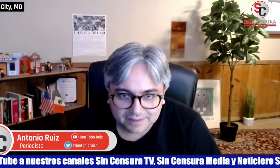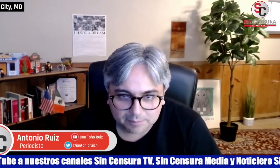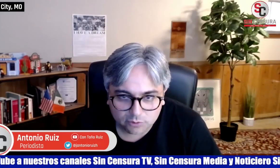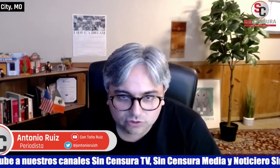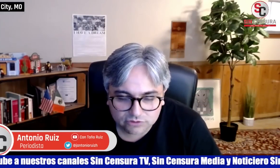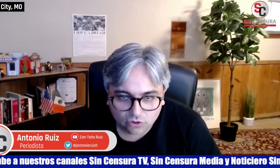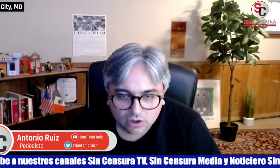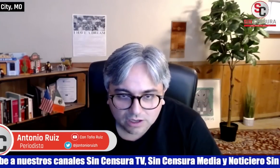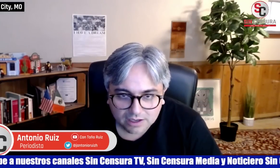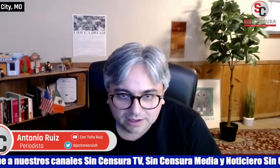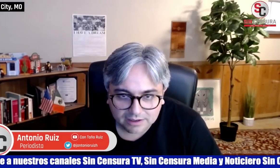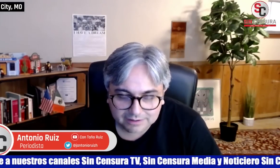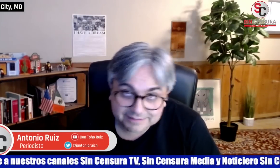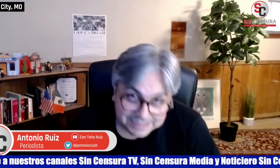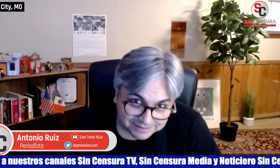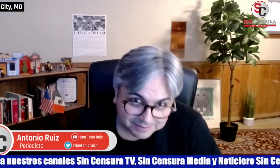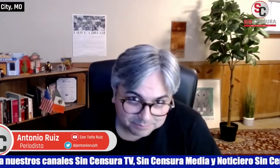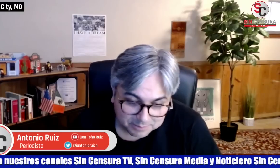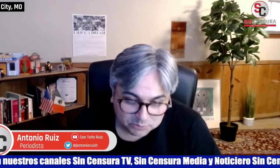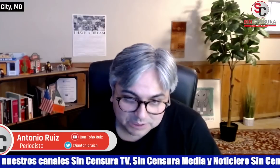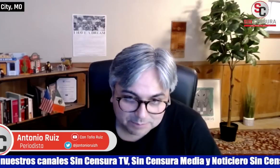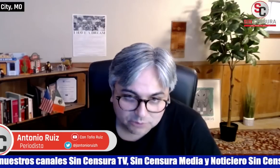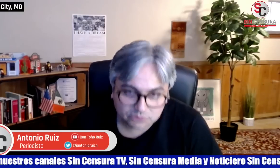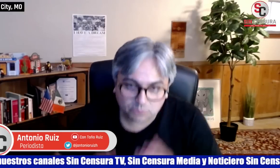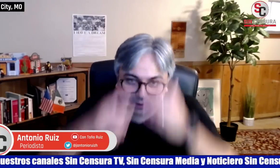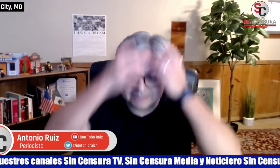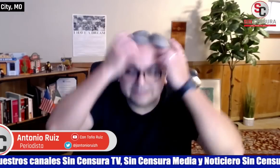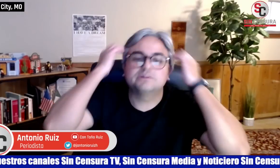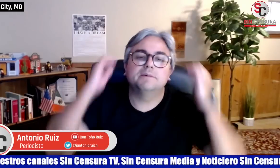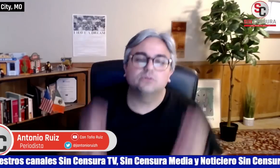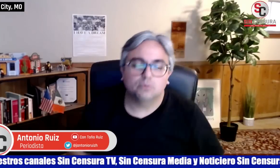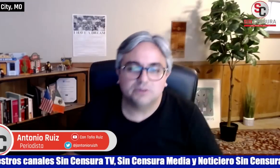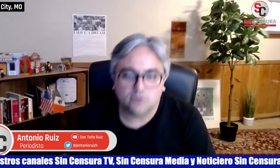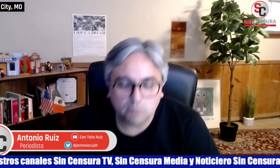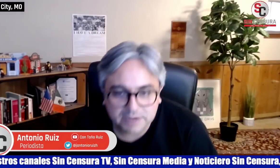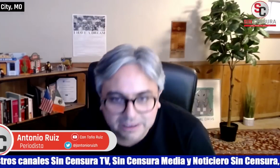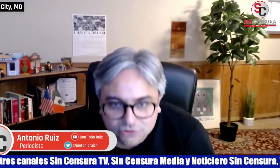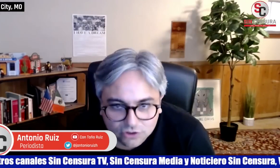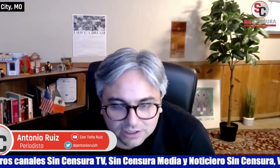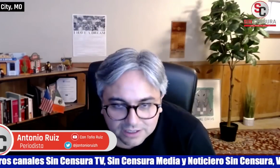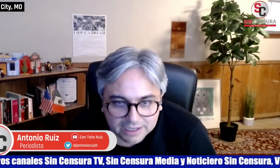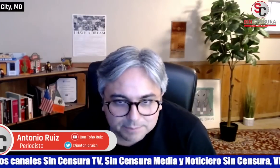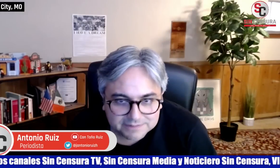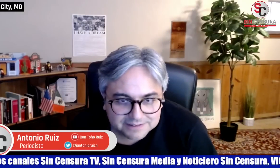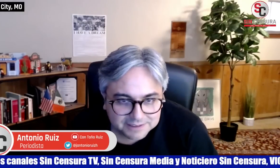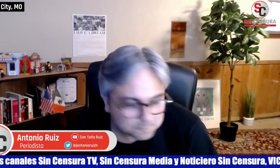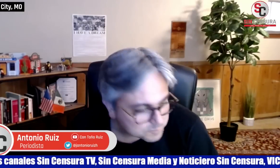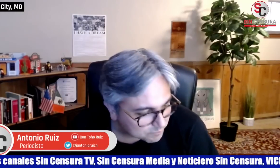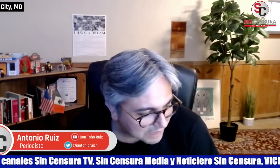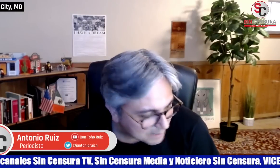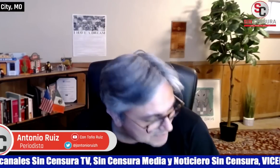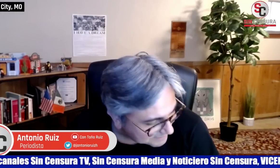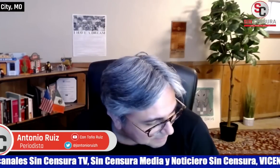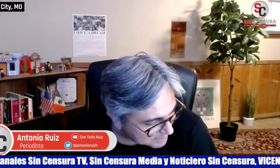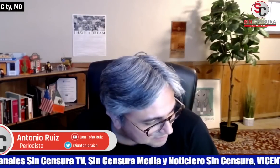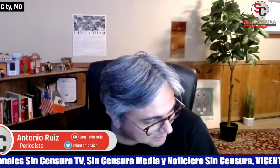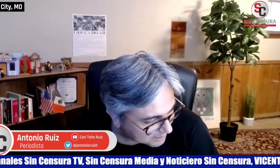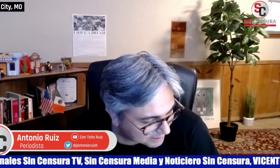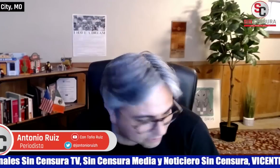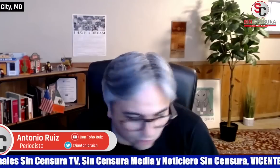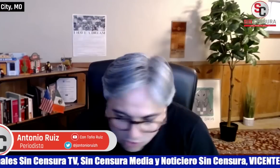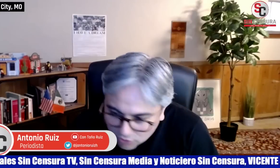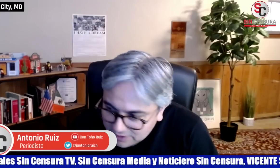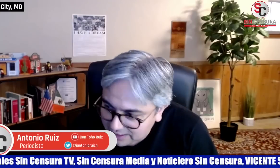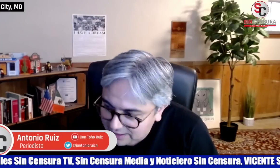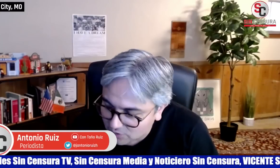reportera de Proceso, reciente reportera de Proceso, porque antes estaba en otro medio de comunicación. El presidente